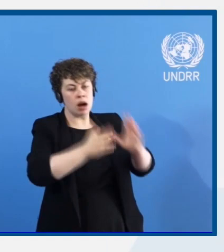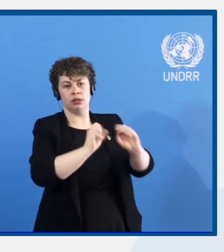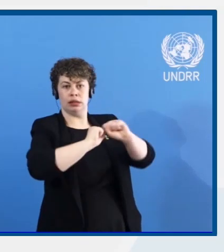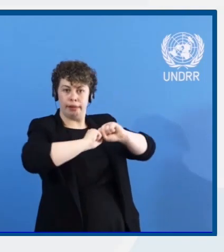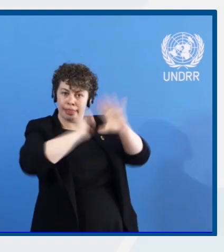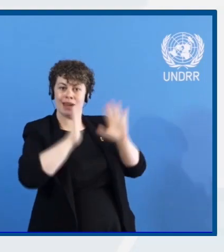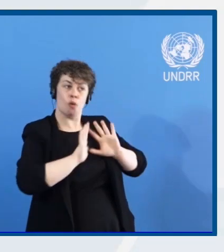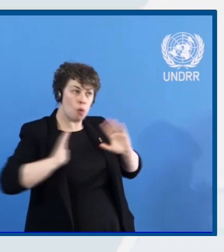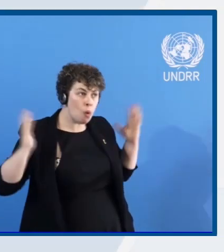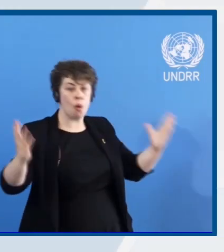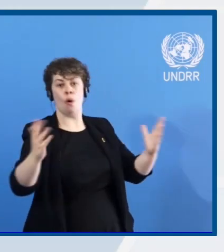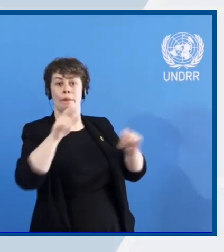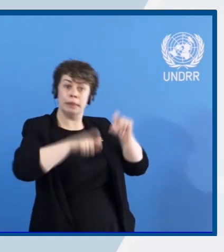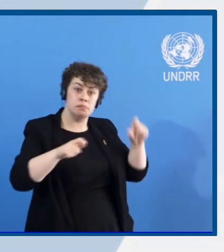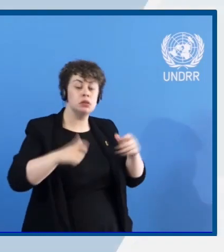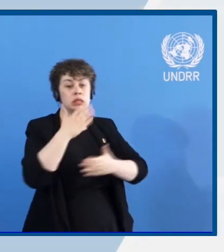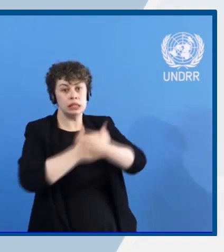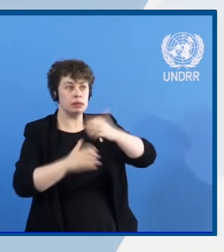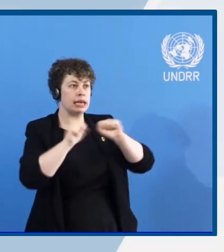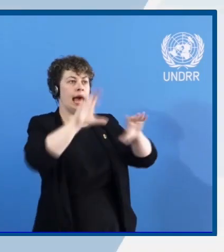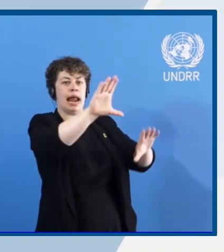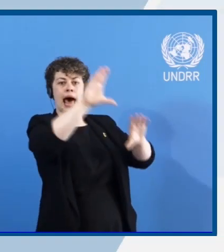demandan el pago del servicio de información.